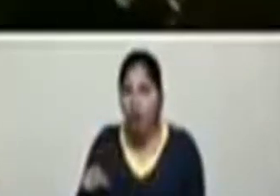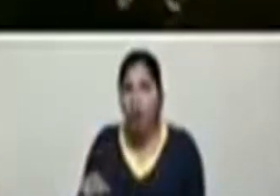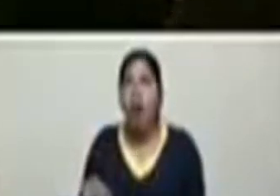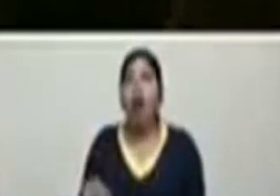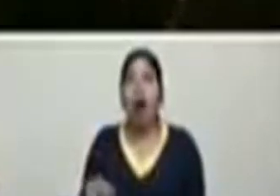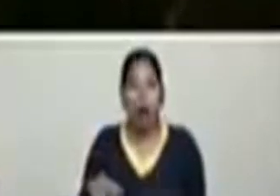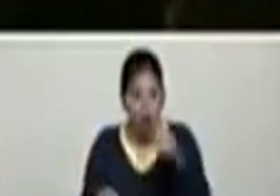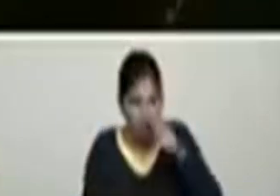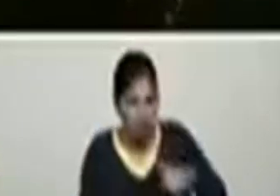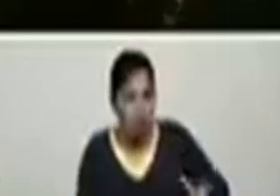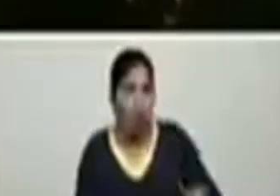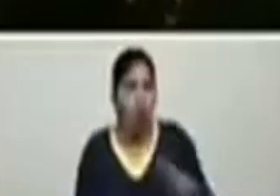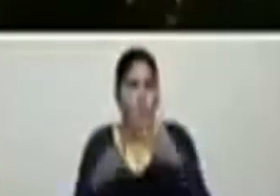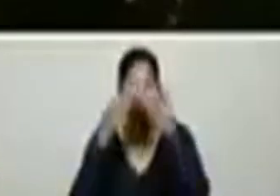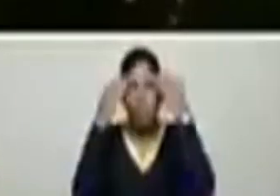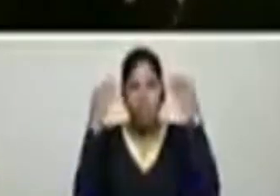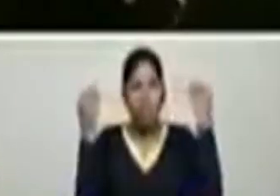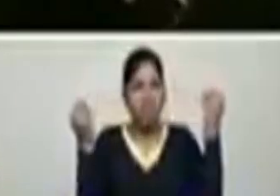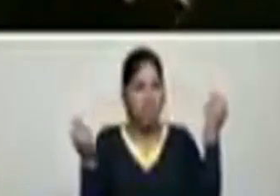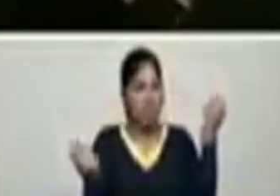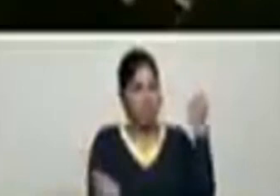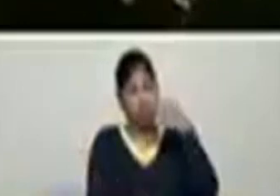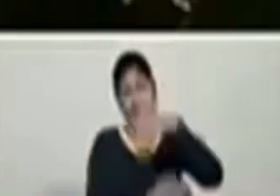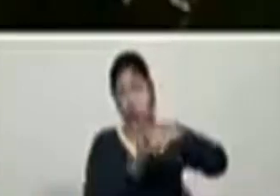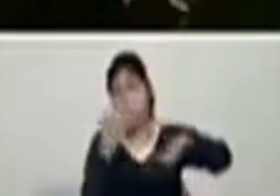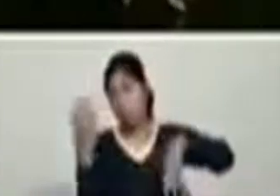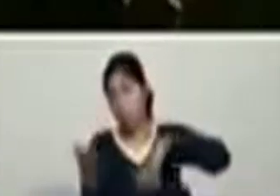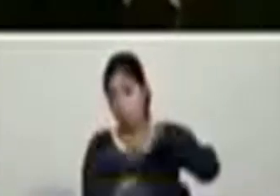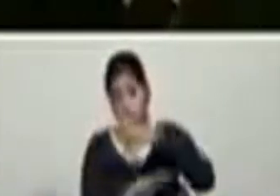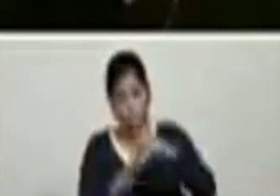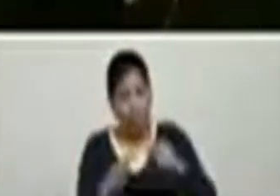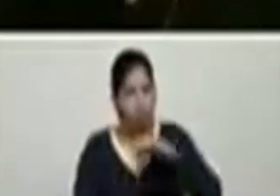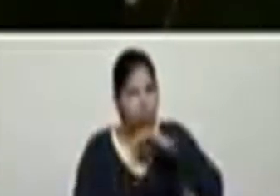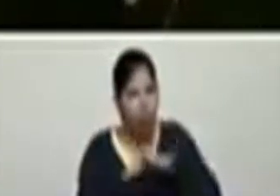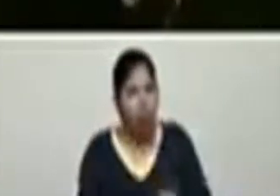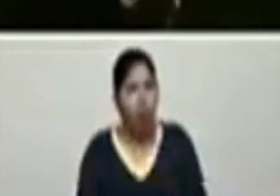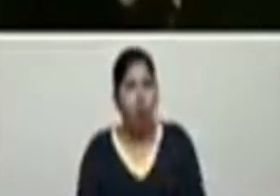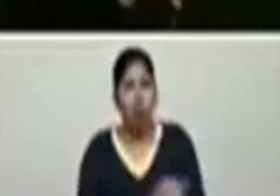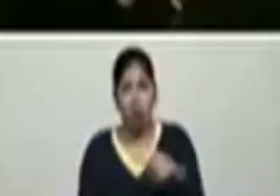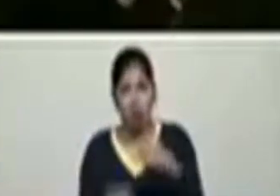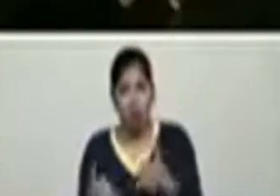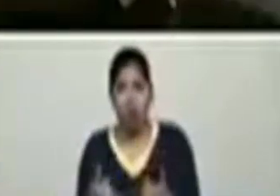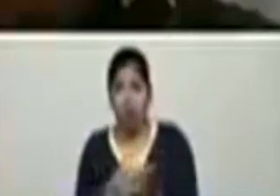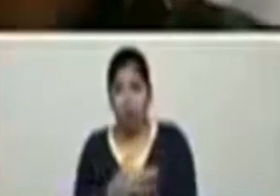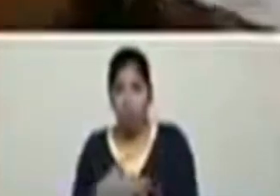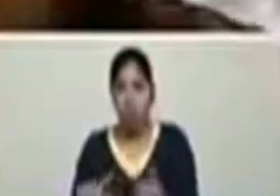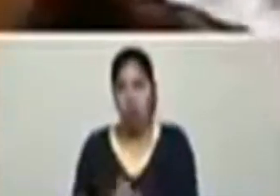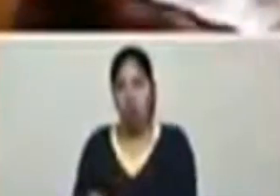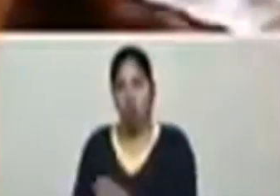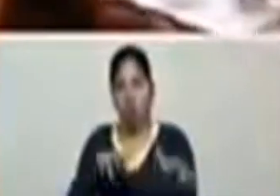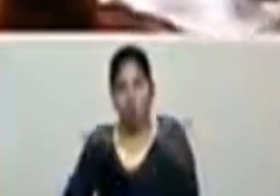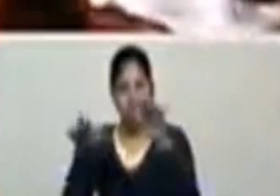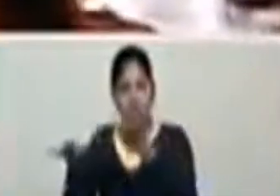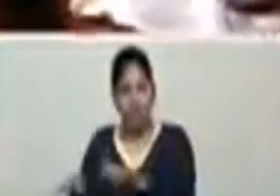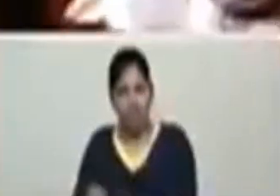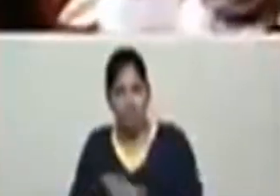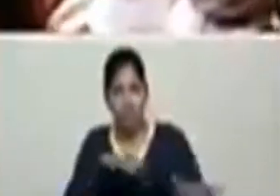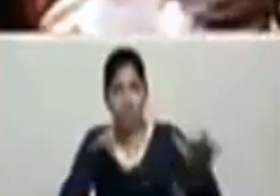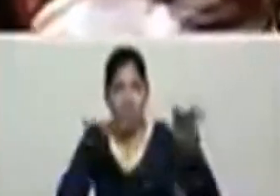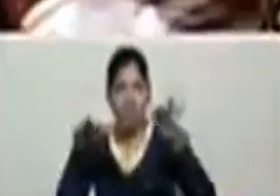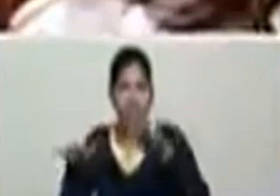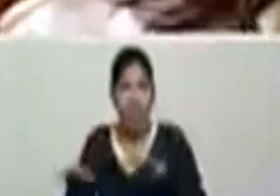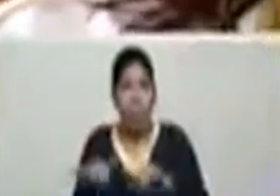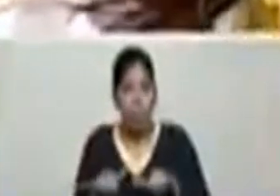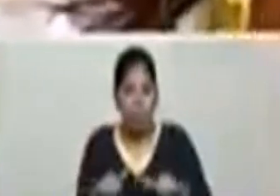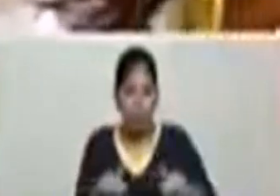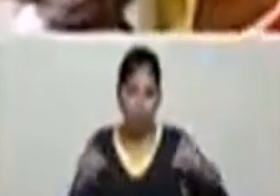protección así como lo están escuchando vamos con más desinformación porque hace pocas horas acaban de informar un desastre económico en el